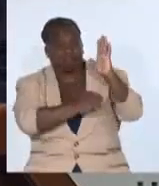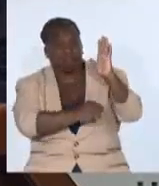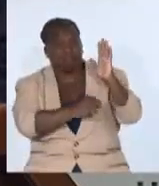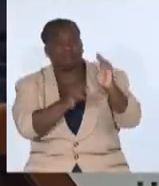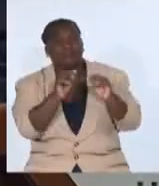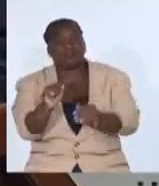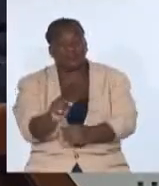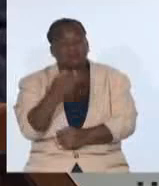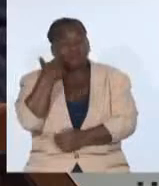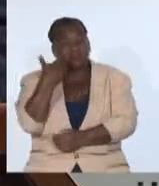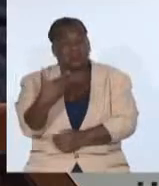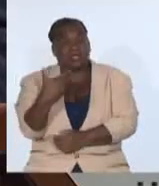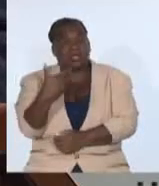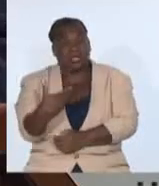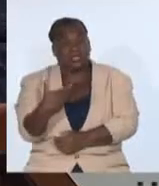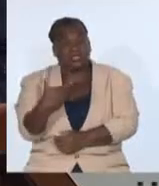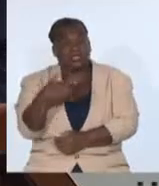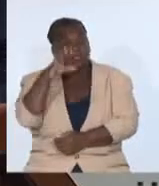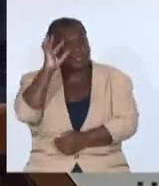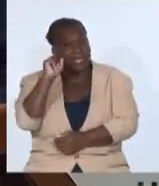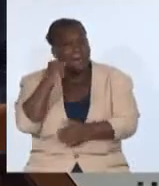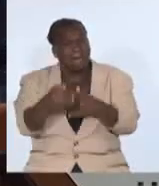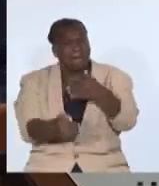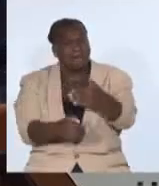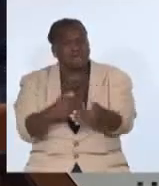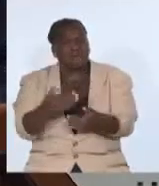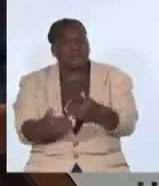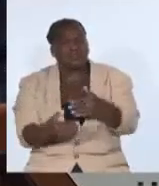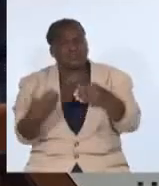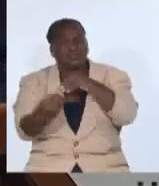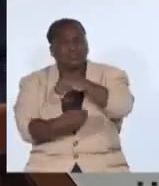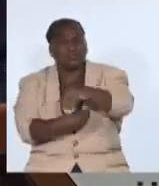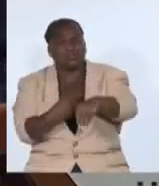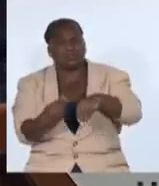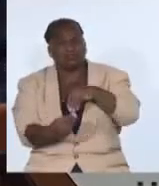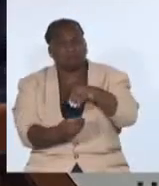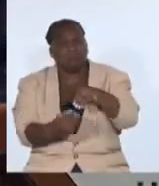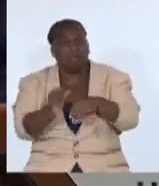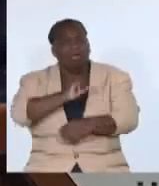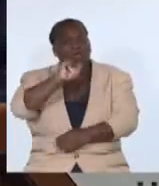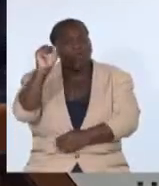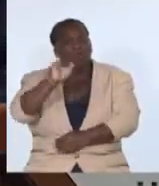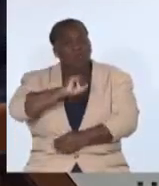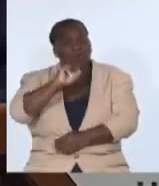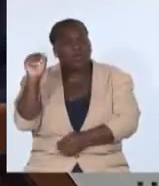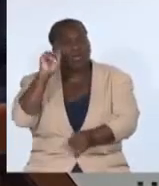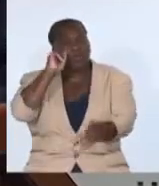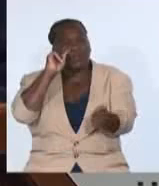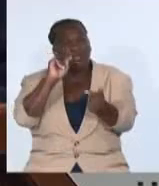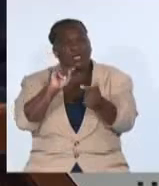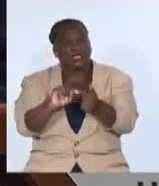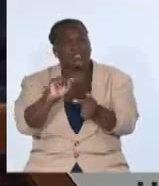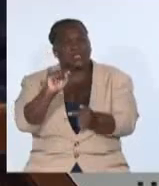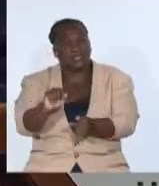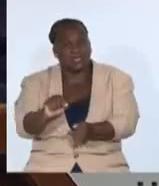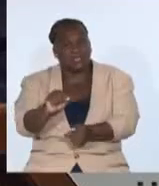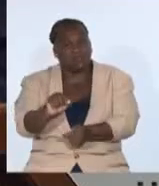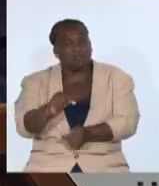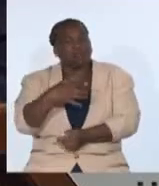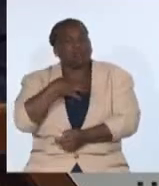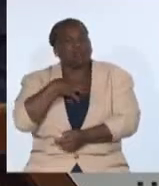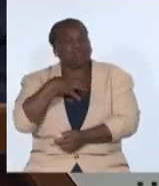es obvio que el proceso transformador hacia el logro de estos objetivos contempla de una forma u otra